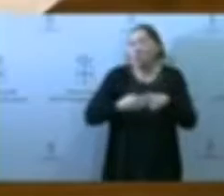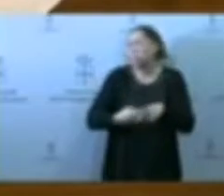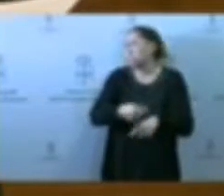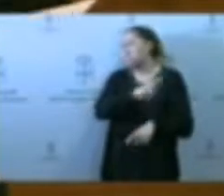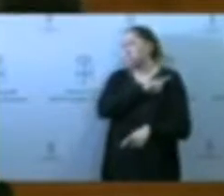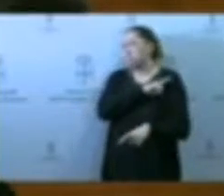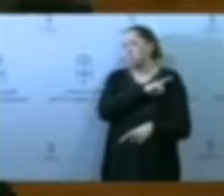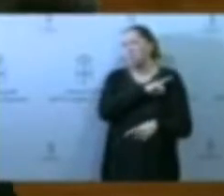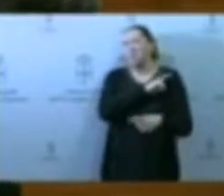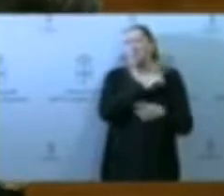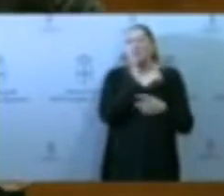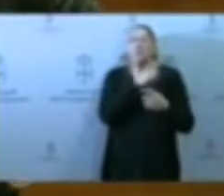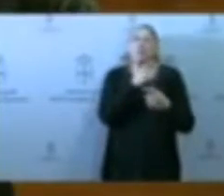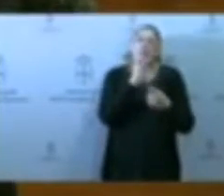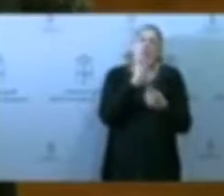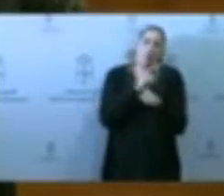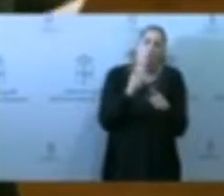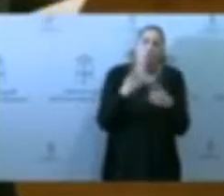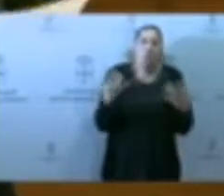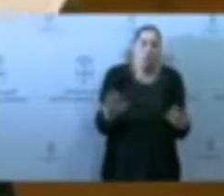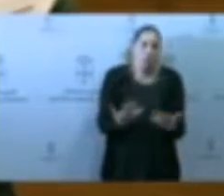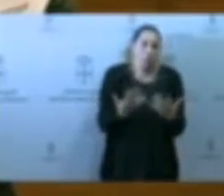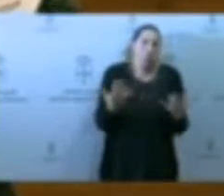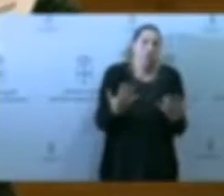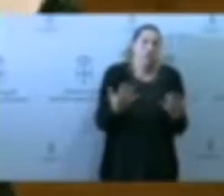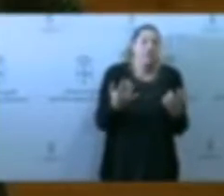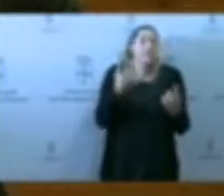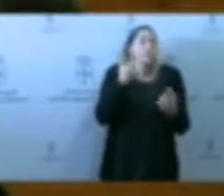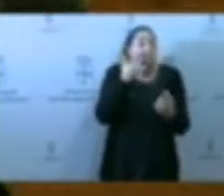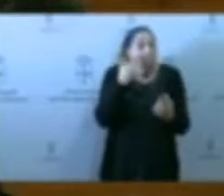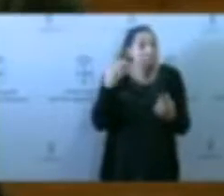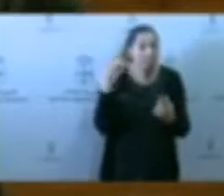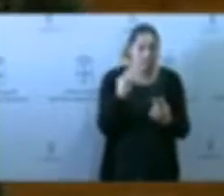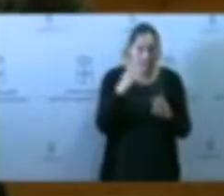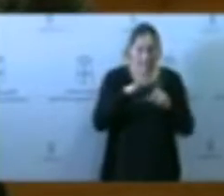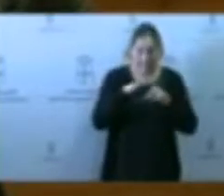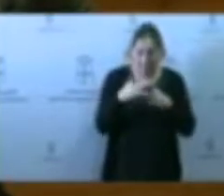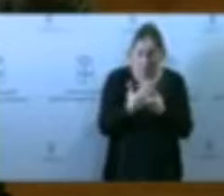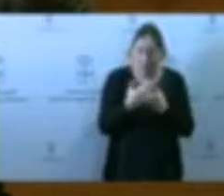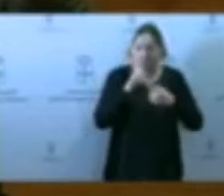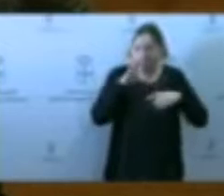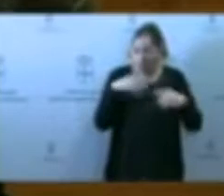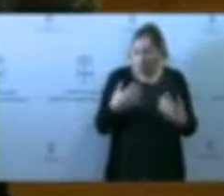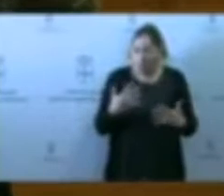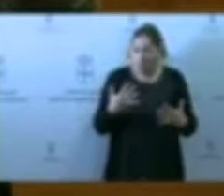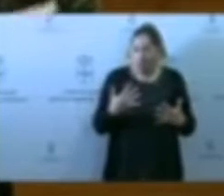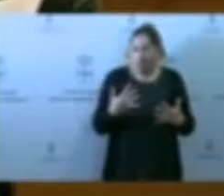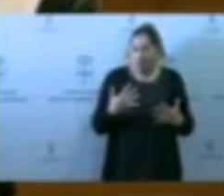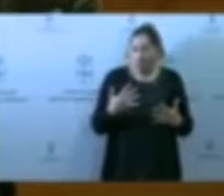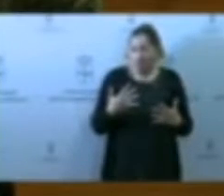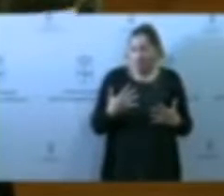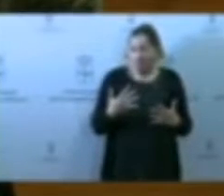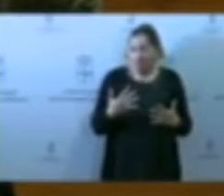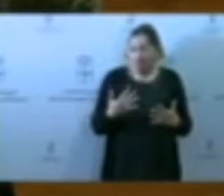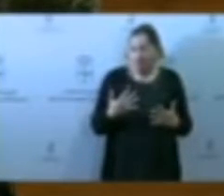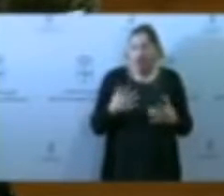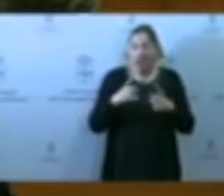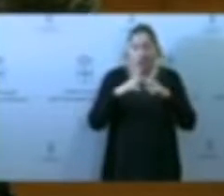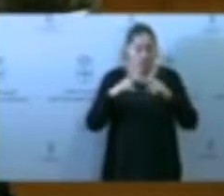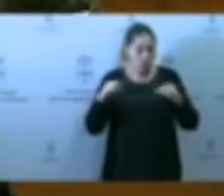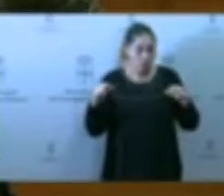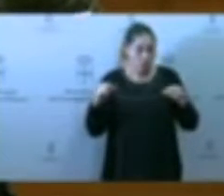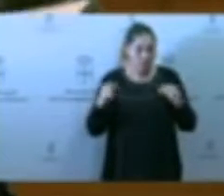muy elevada ni disparatada, y nos encontramos que en la situación actual, en ese supuesto, señor presidente, en